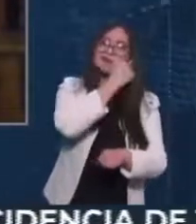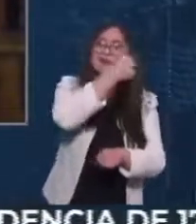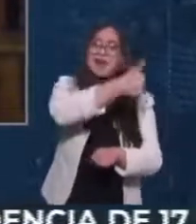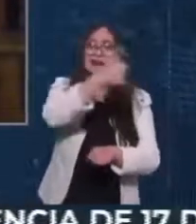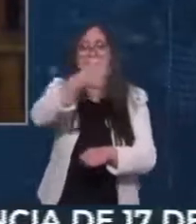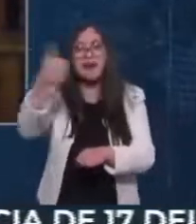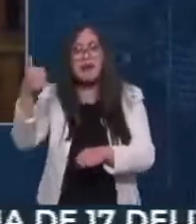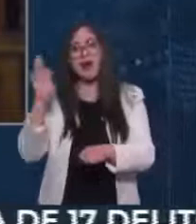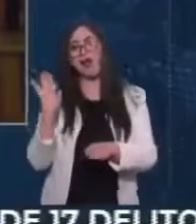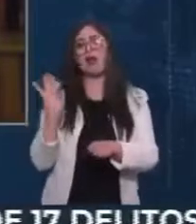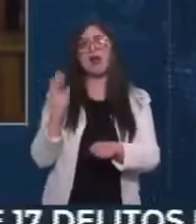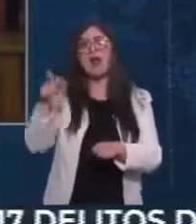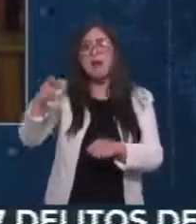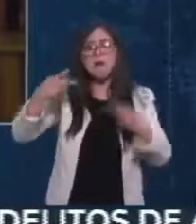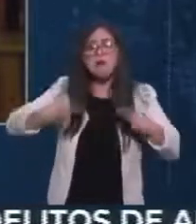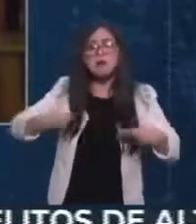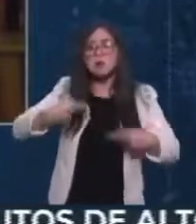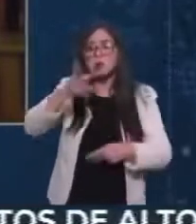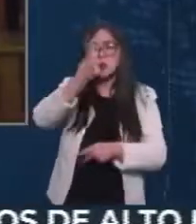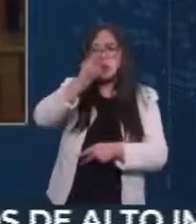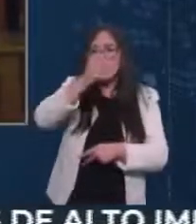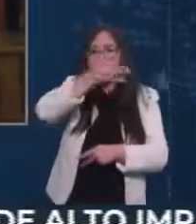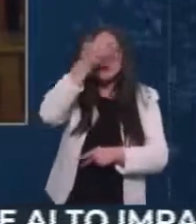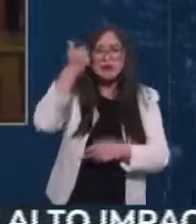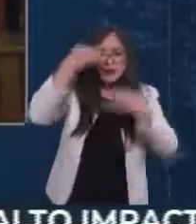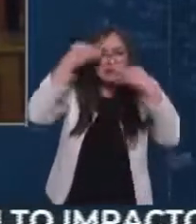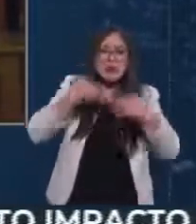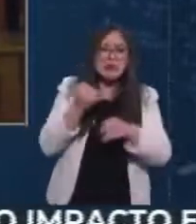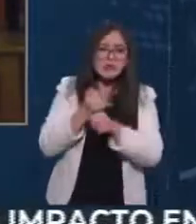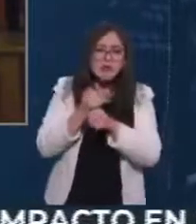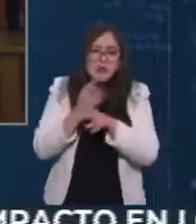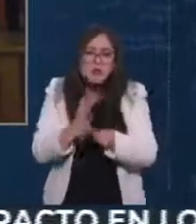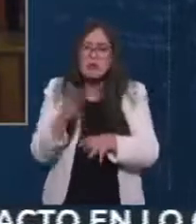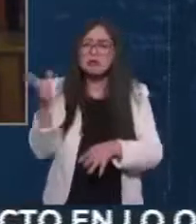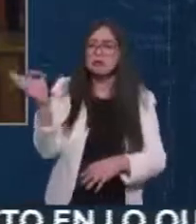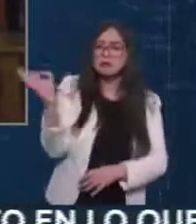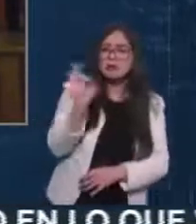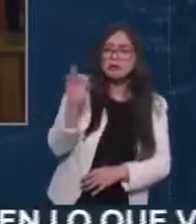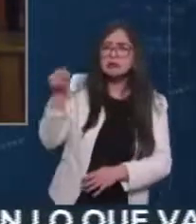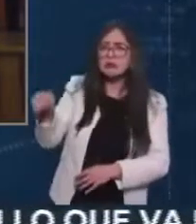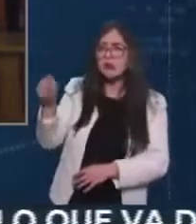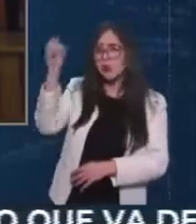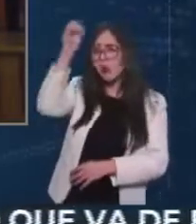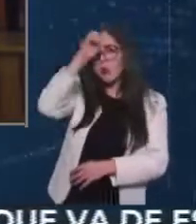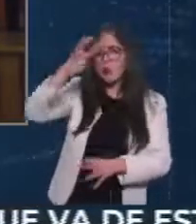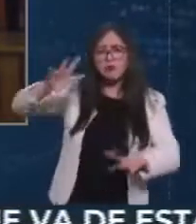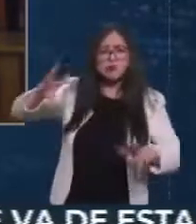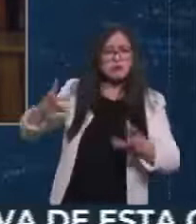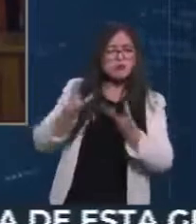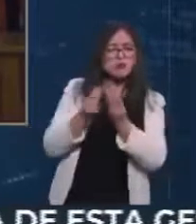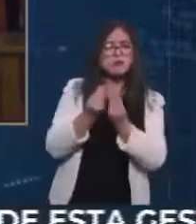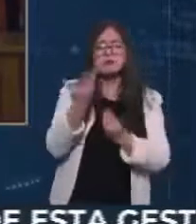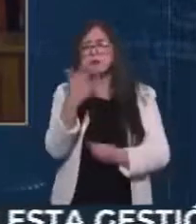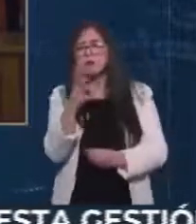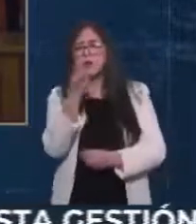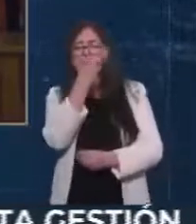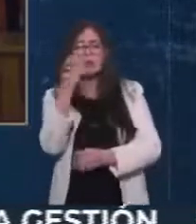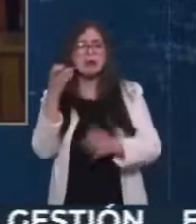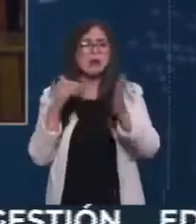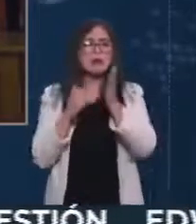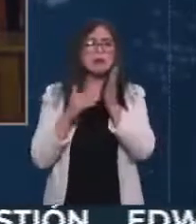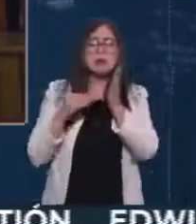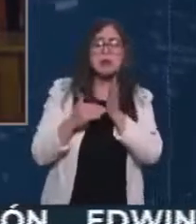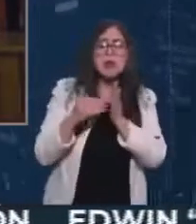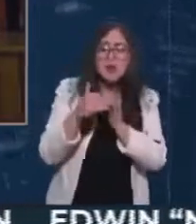informado, o incluso pues lo puede hacer con cierto dolo, va a decir, bueno, hubo aquí una observación de 300,000 millones de